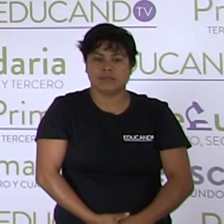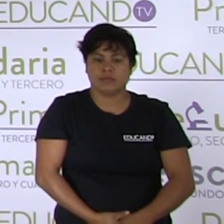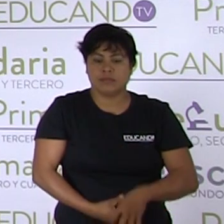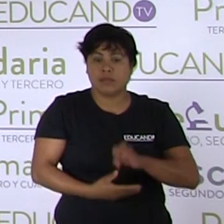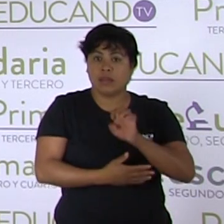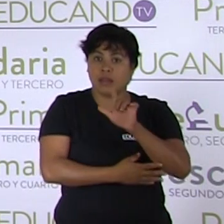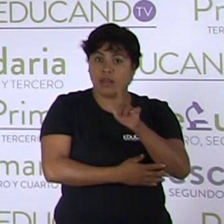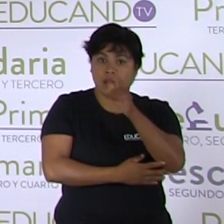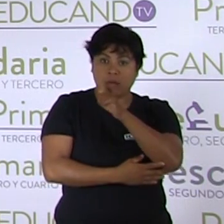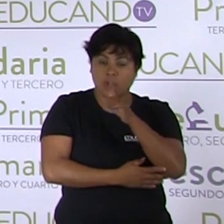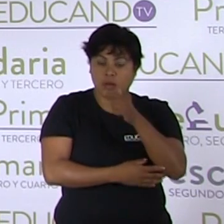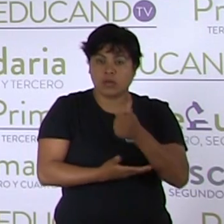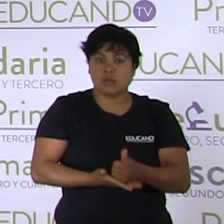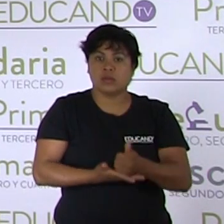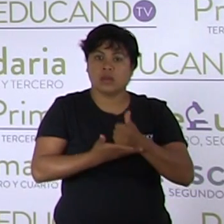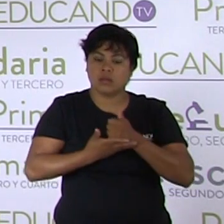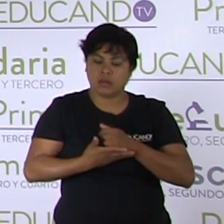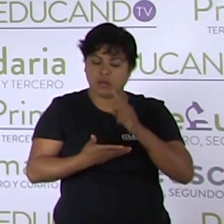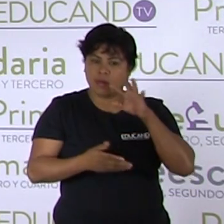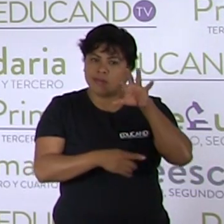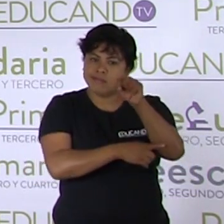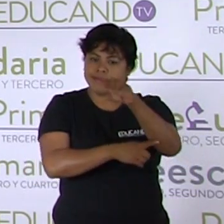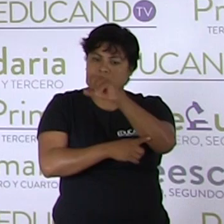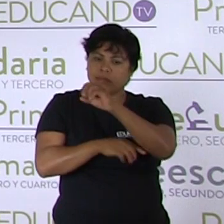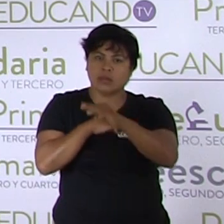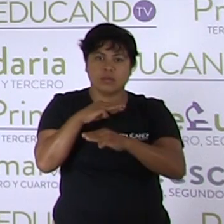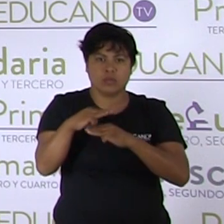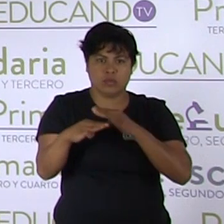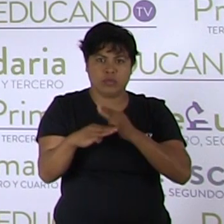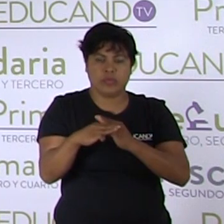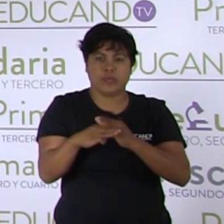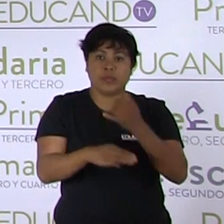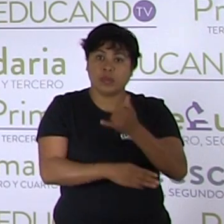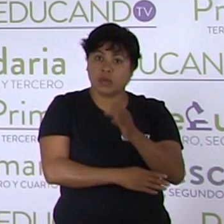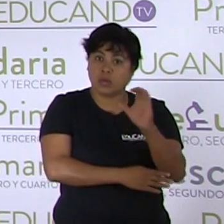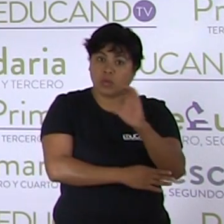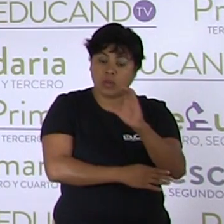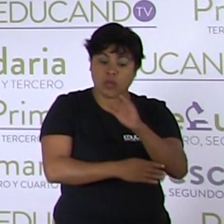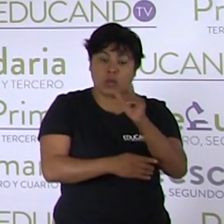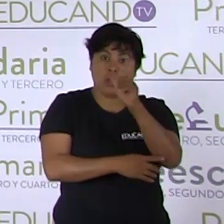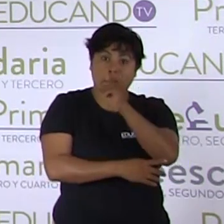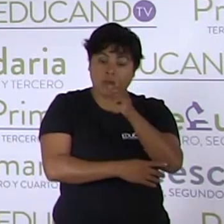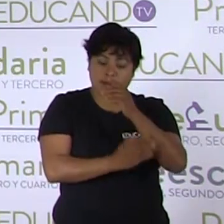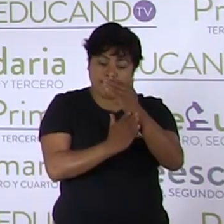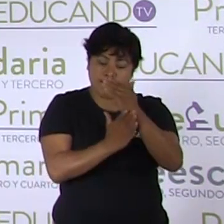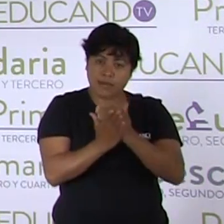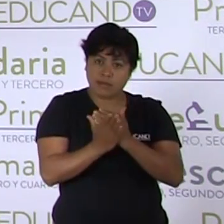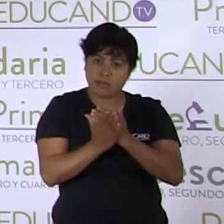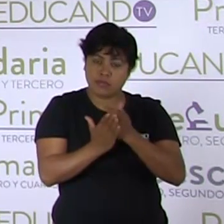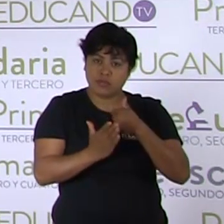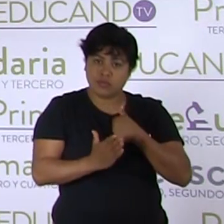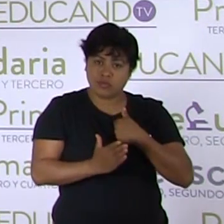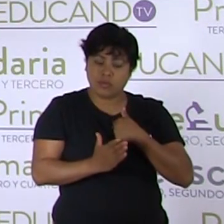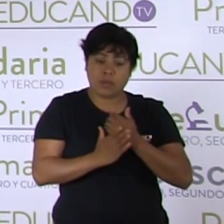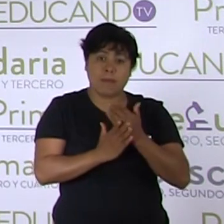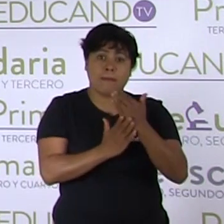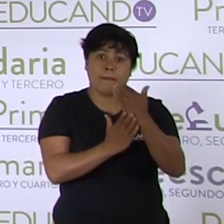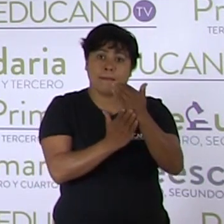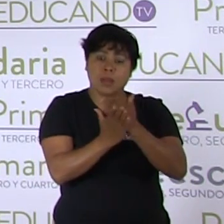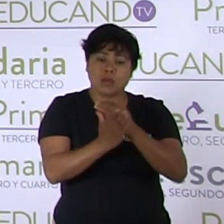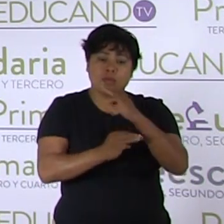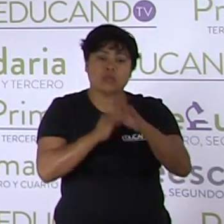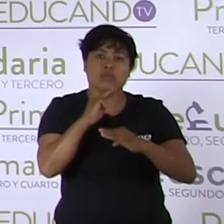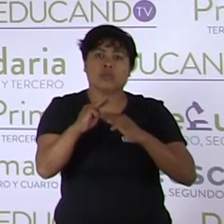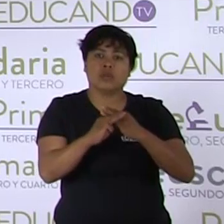El lenguaje nos ayuda a capturar el mundo, y cuando menos lenguaje tengo, menos